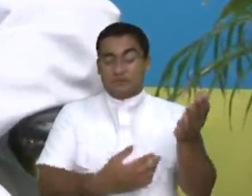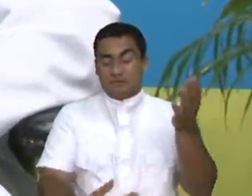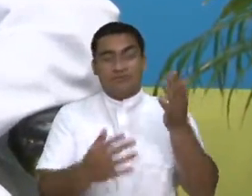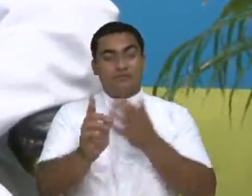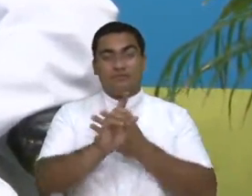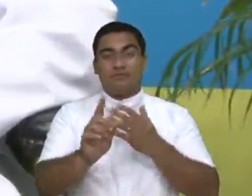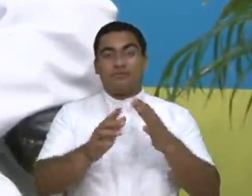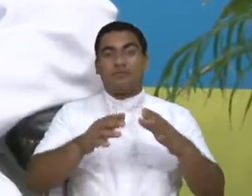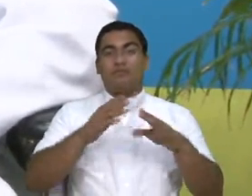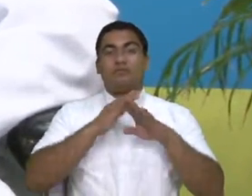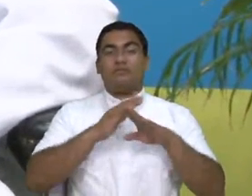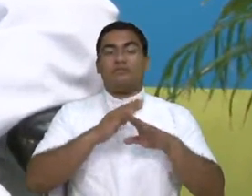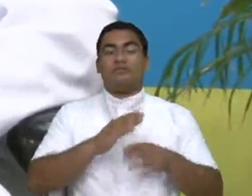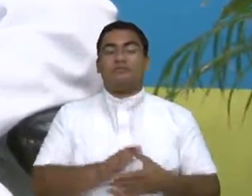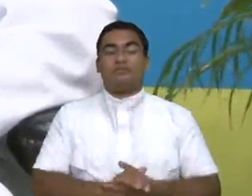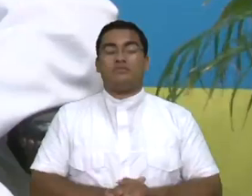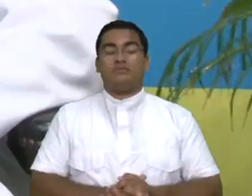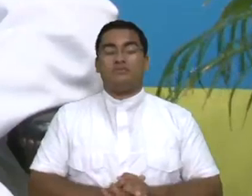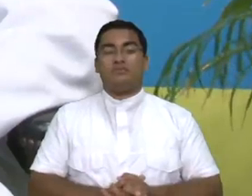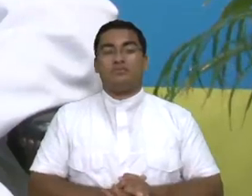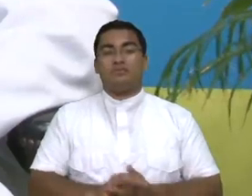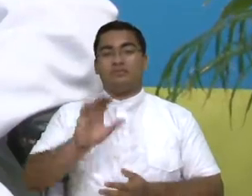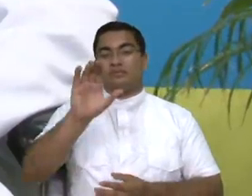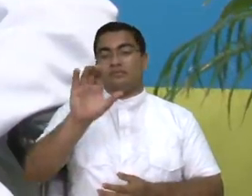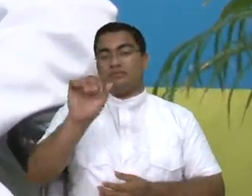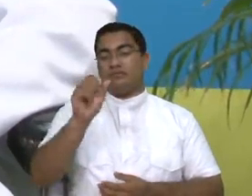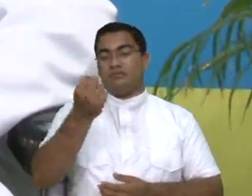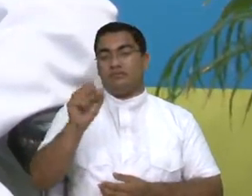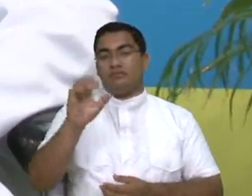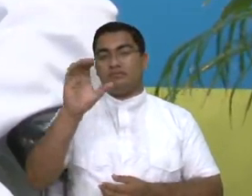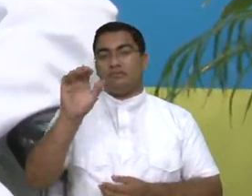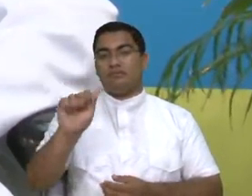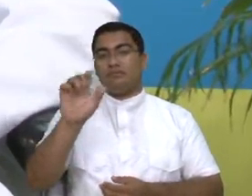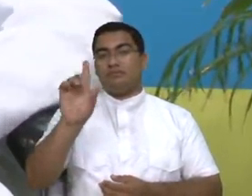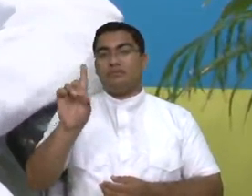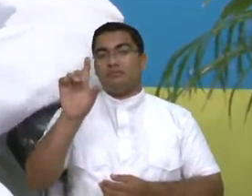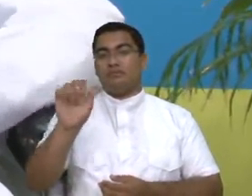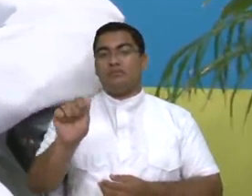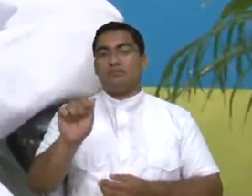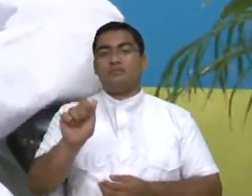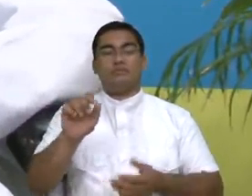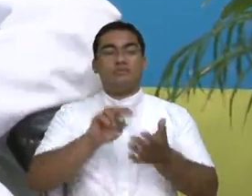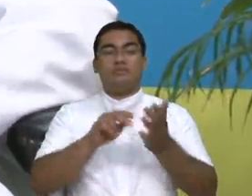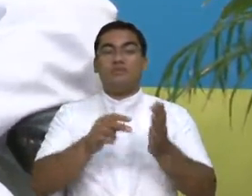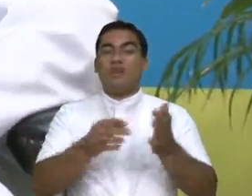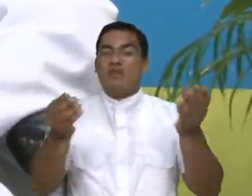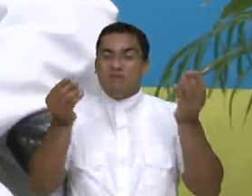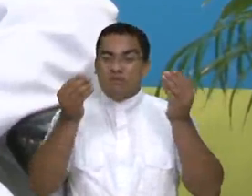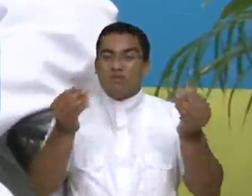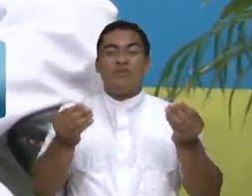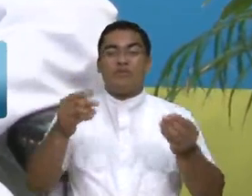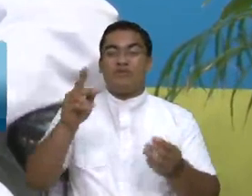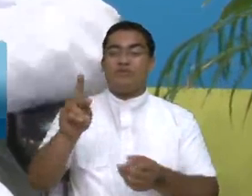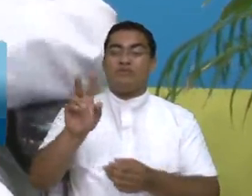del lecho sanguíneo, ¿verdad? Entonces, esta cascada, la coagulación, que es compleja, implica muchas proteínas, ¿verdad?, que se encuentran en la